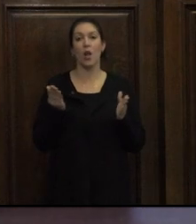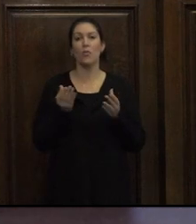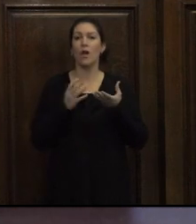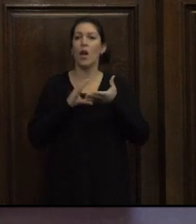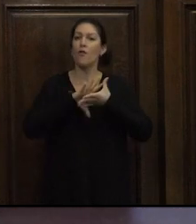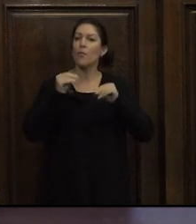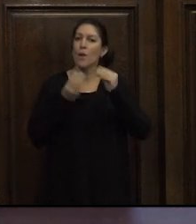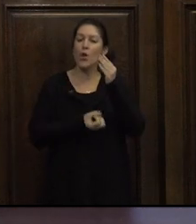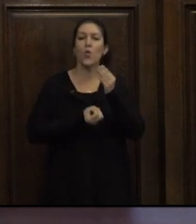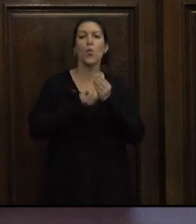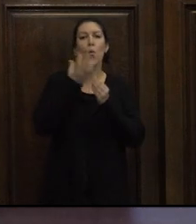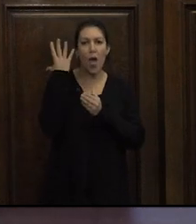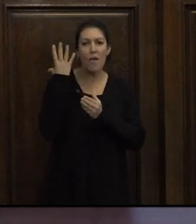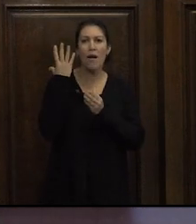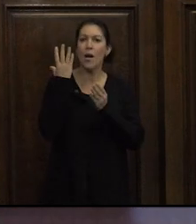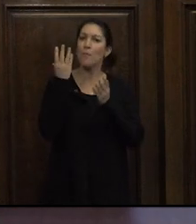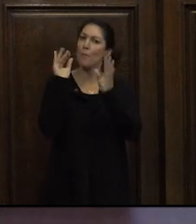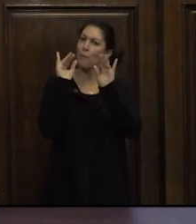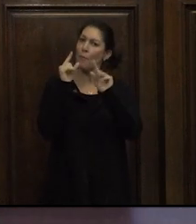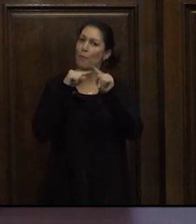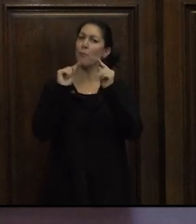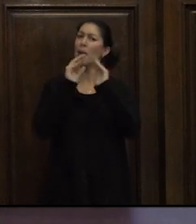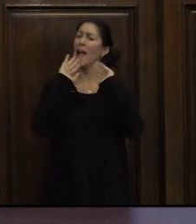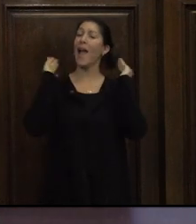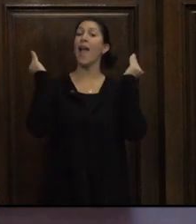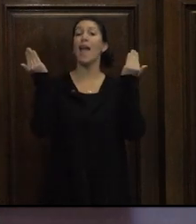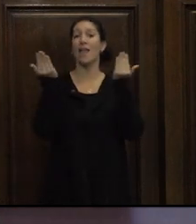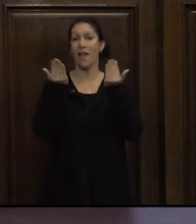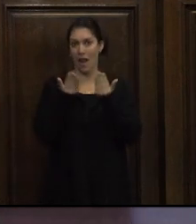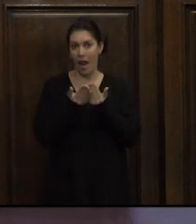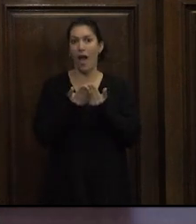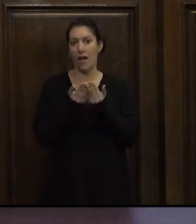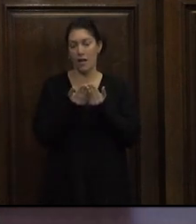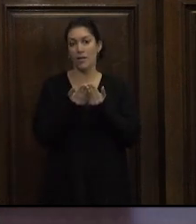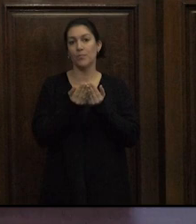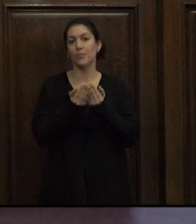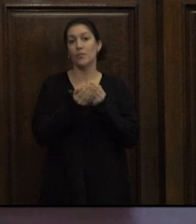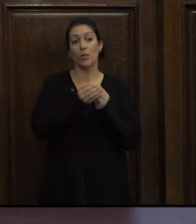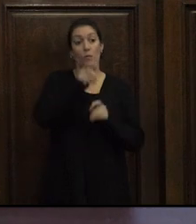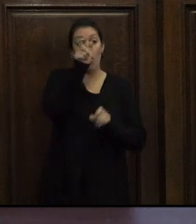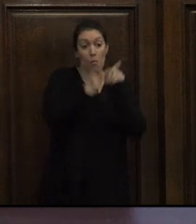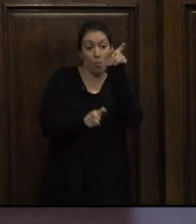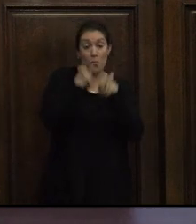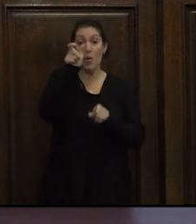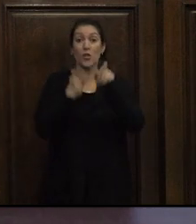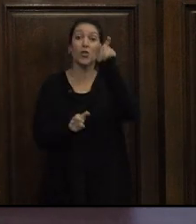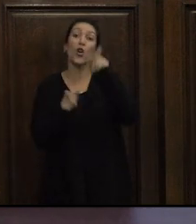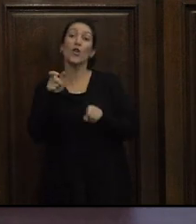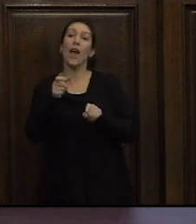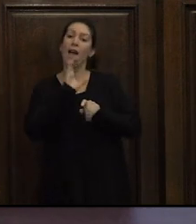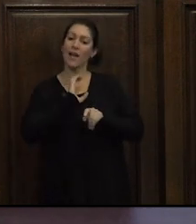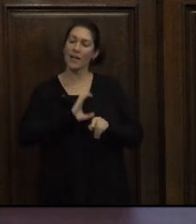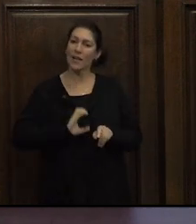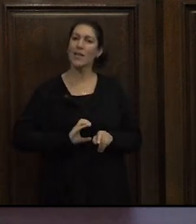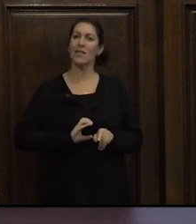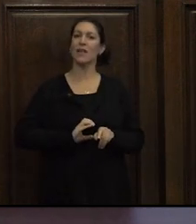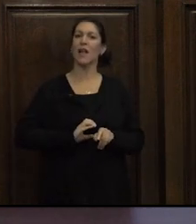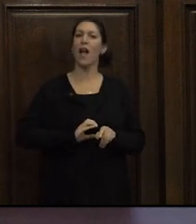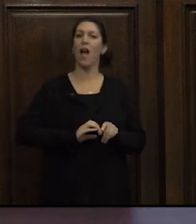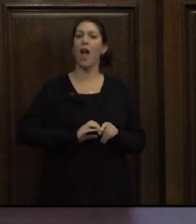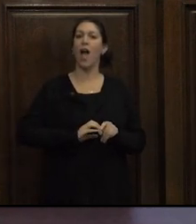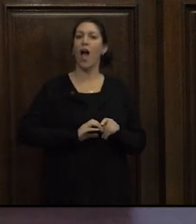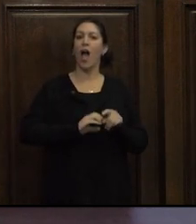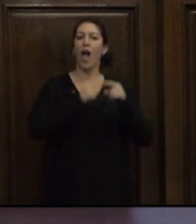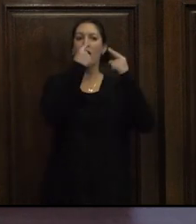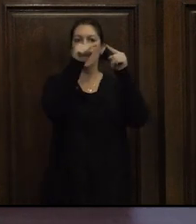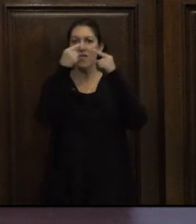de una manera tan global, ¿no? Que aparezcan estas figuras con distintos perfiles, pero con características en